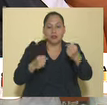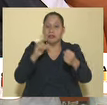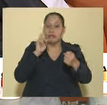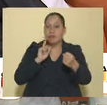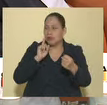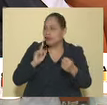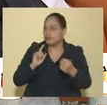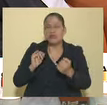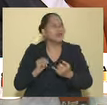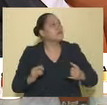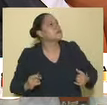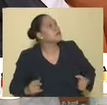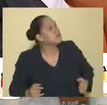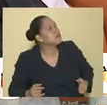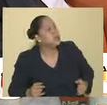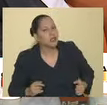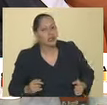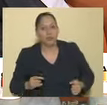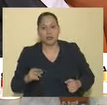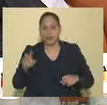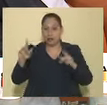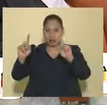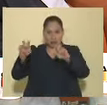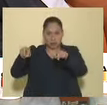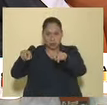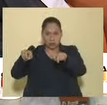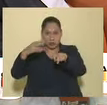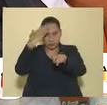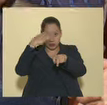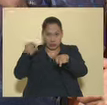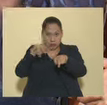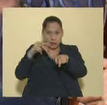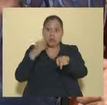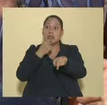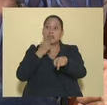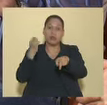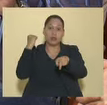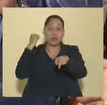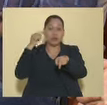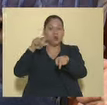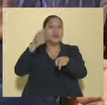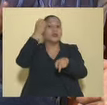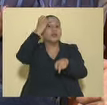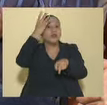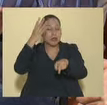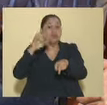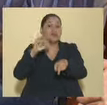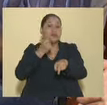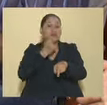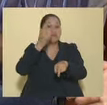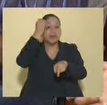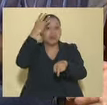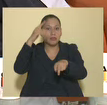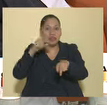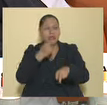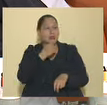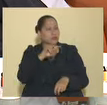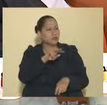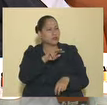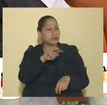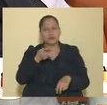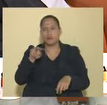mujer también. ¿Ahí son conscientes que el niño va atrás o se les olvidó? Se les olvidó totalmente. Se les olvidó y entonces el niño